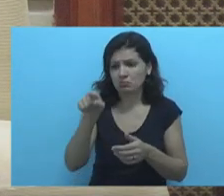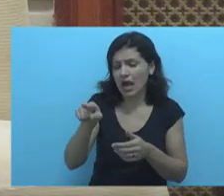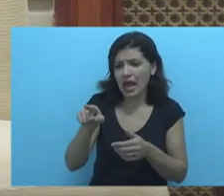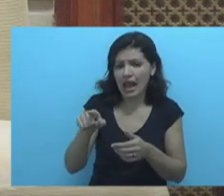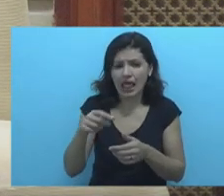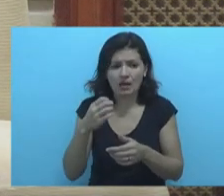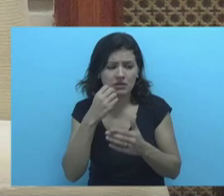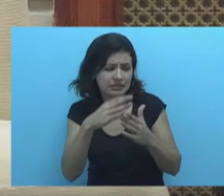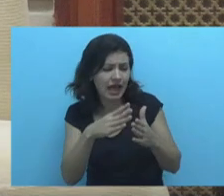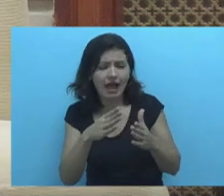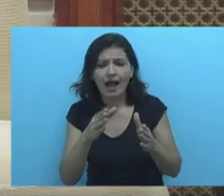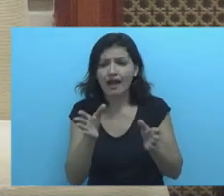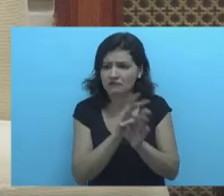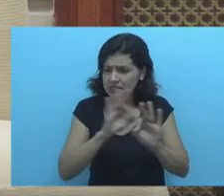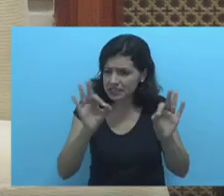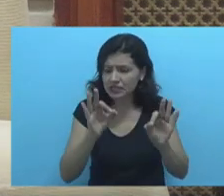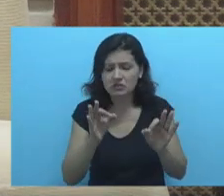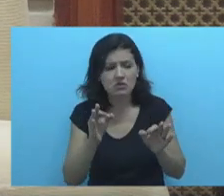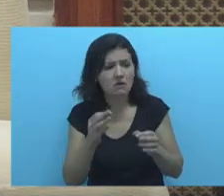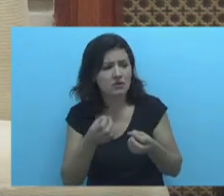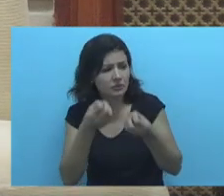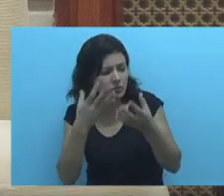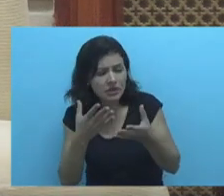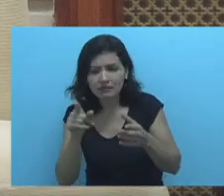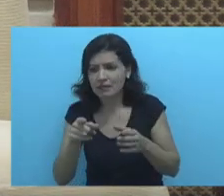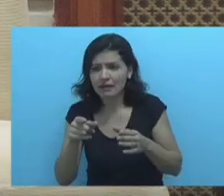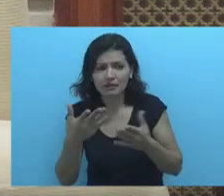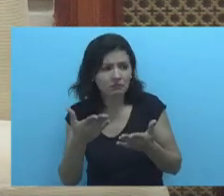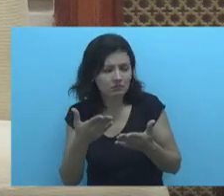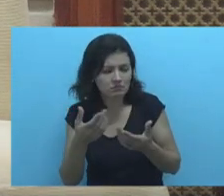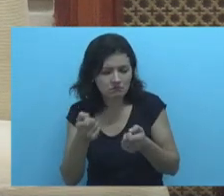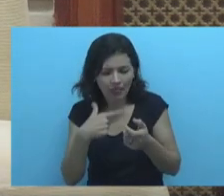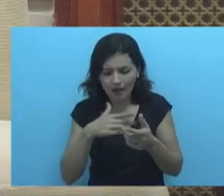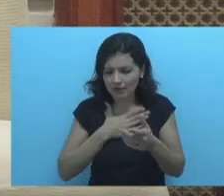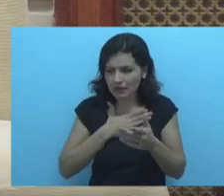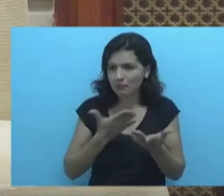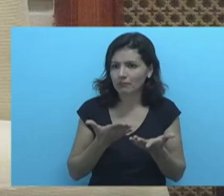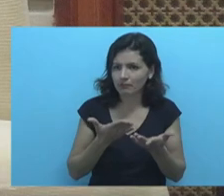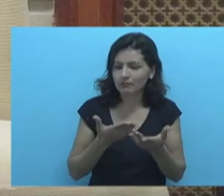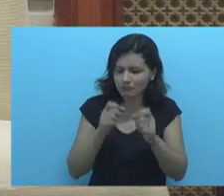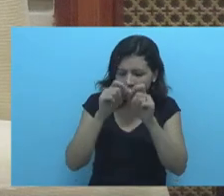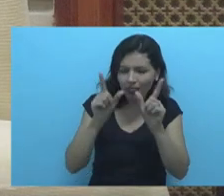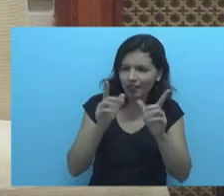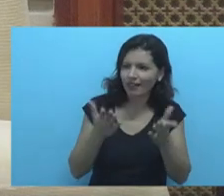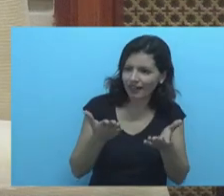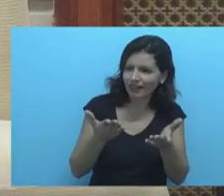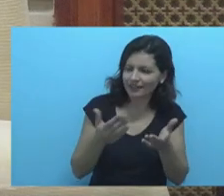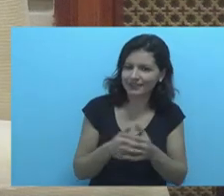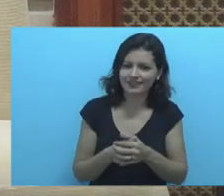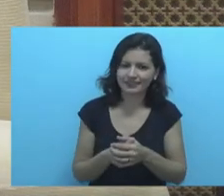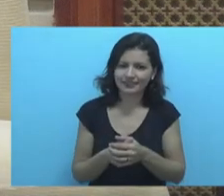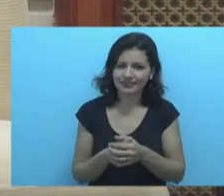un mensaje a veces de aliento o de felicitación que a lo mejor no tenía ningún compromiso ni necesidad de hacerlo porque no estábamos